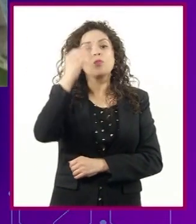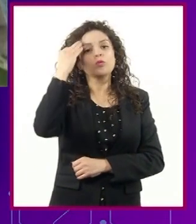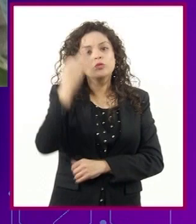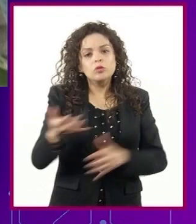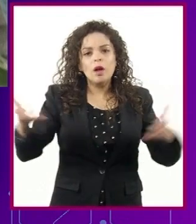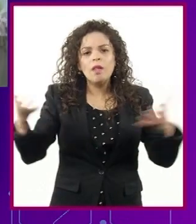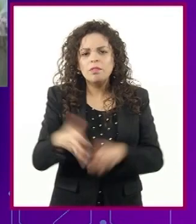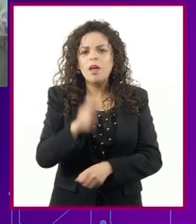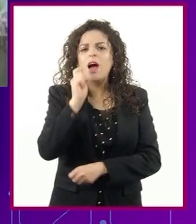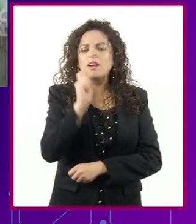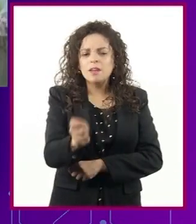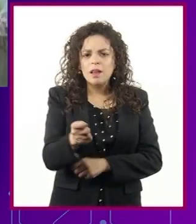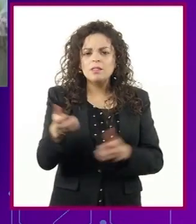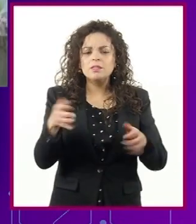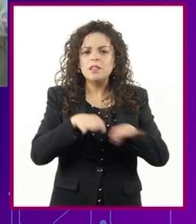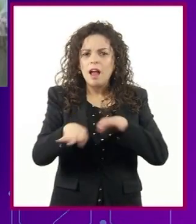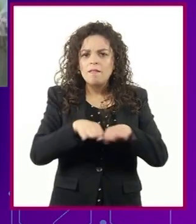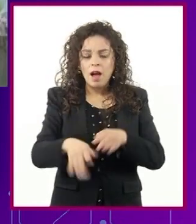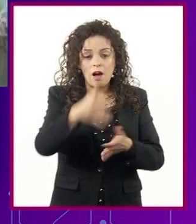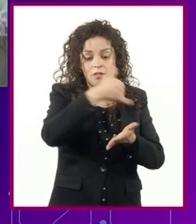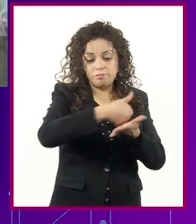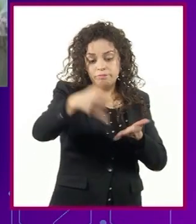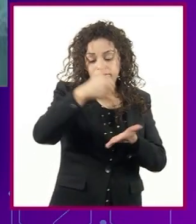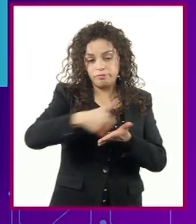maíz, frijol y chile.